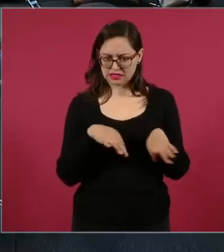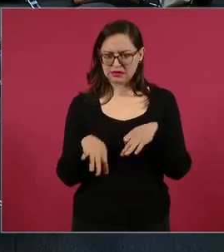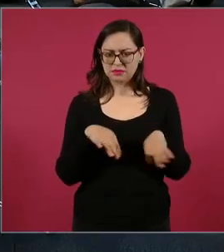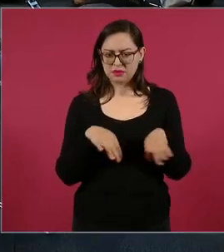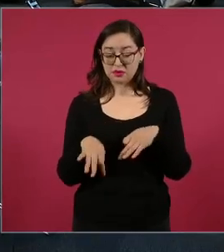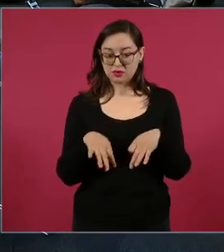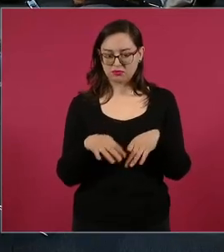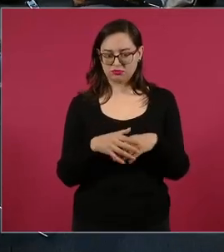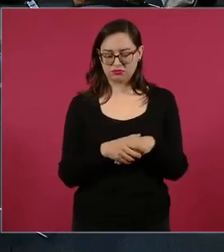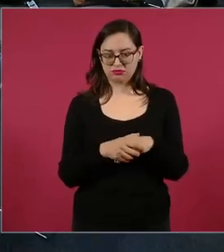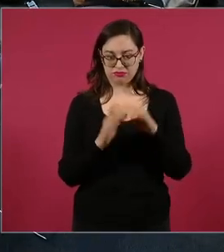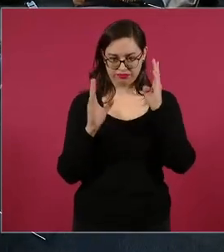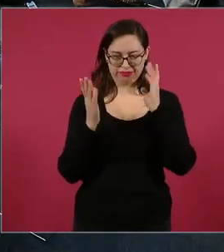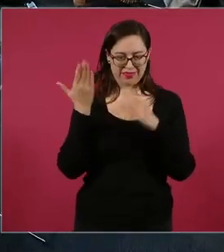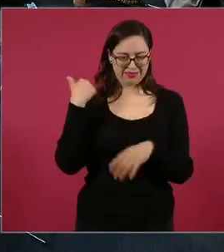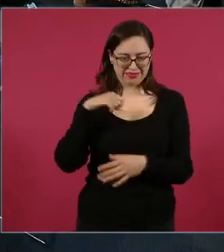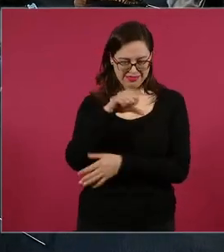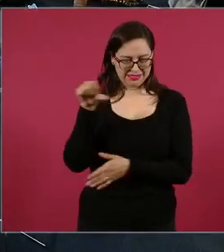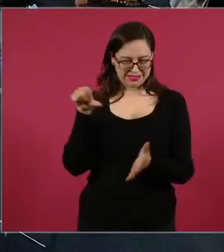en el centro de espionaje